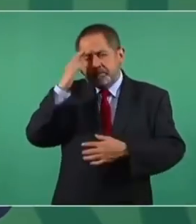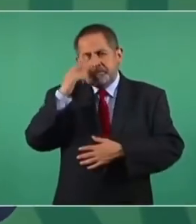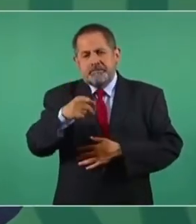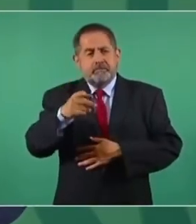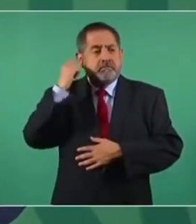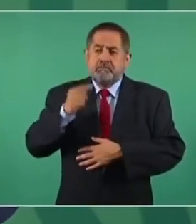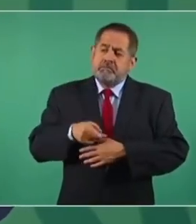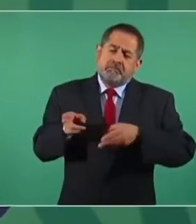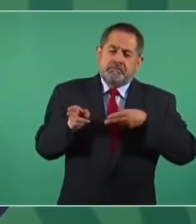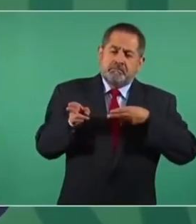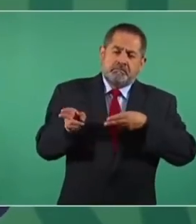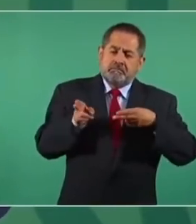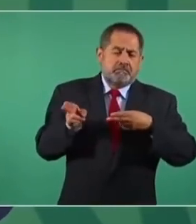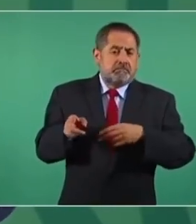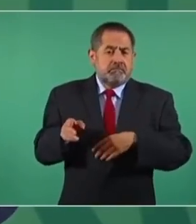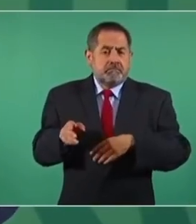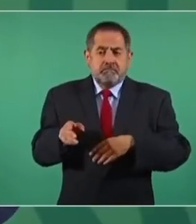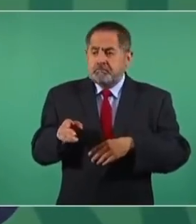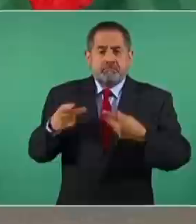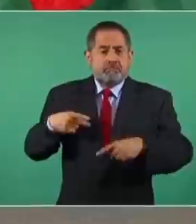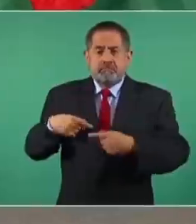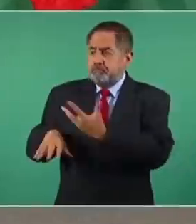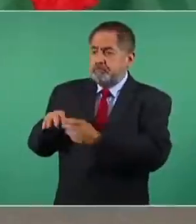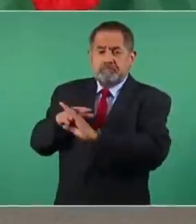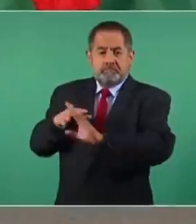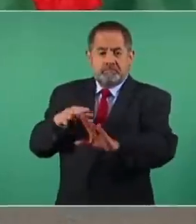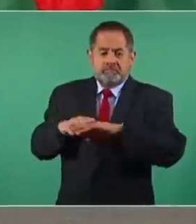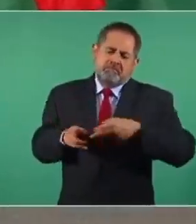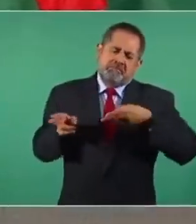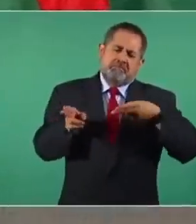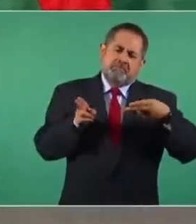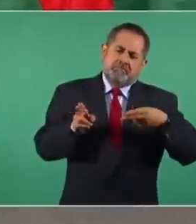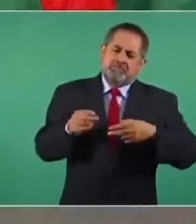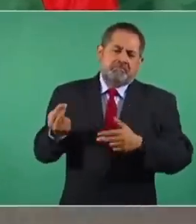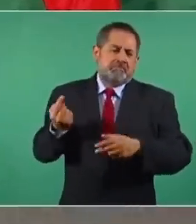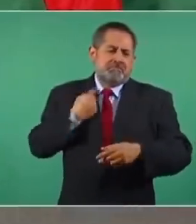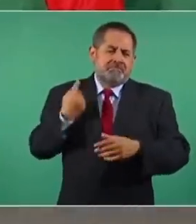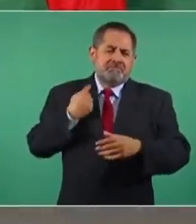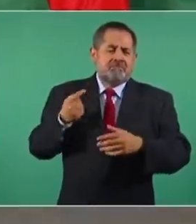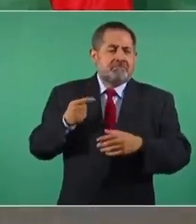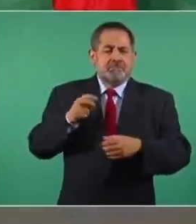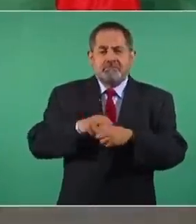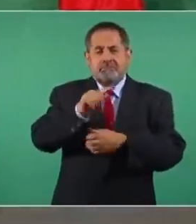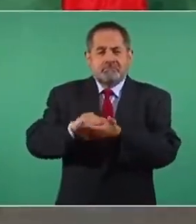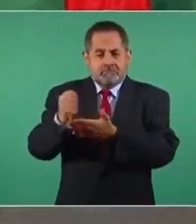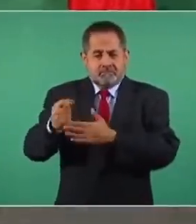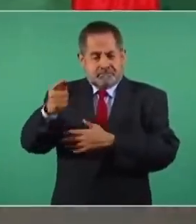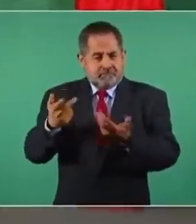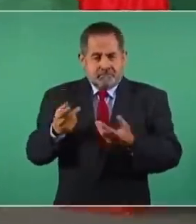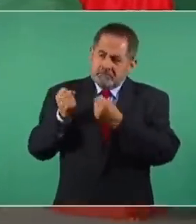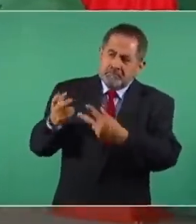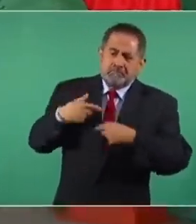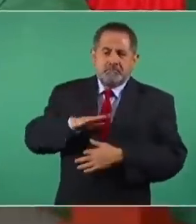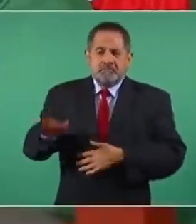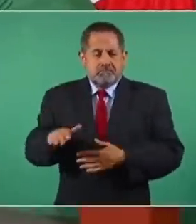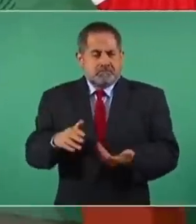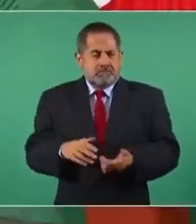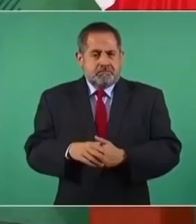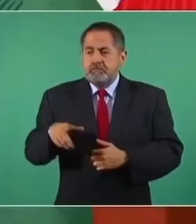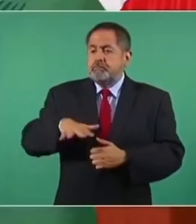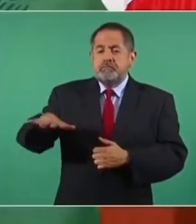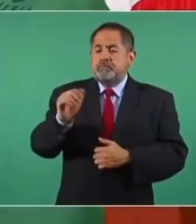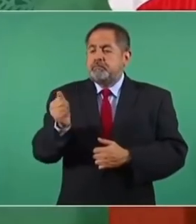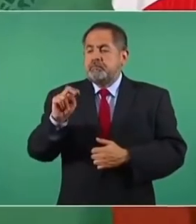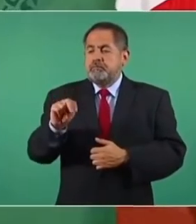el fusilamiento de migrantes, el asesinato de migrantes en Tamaulipas, en los gobiernos anteriores, en San